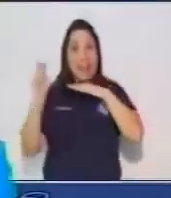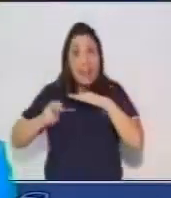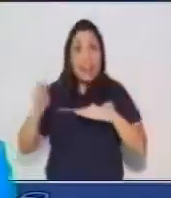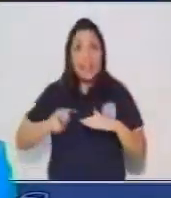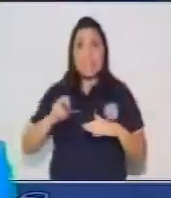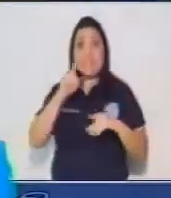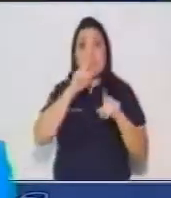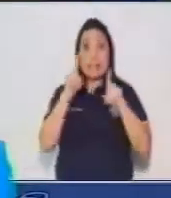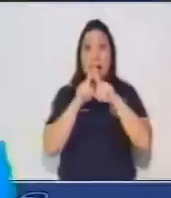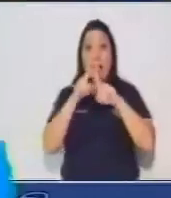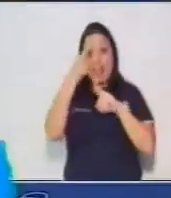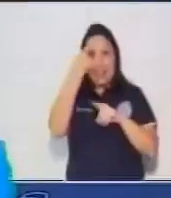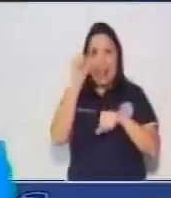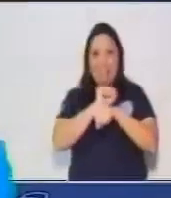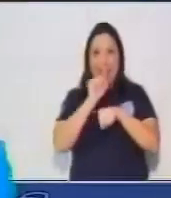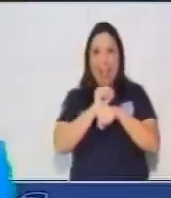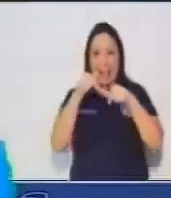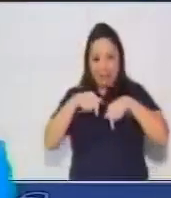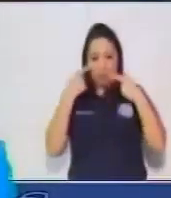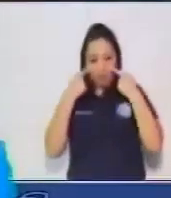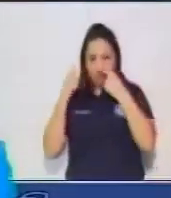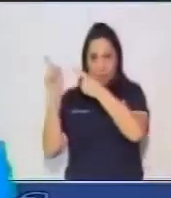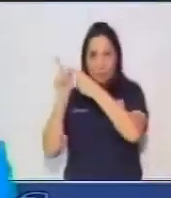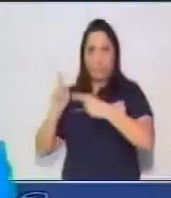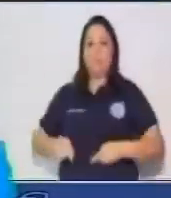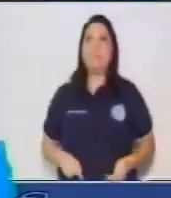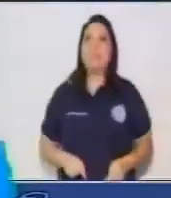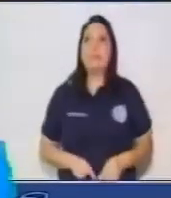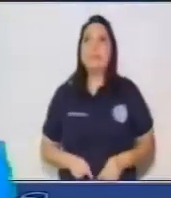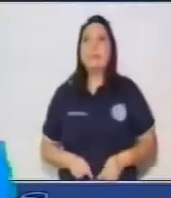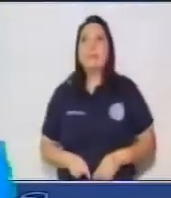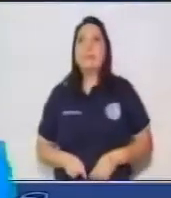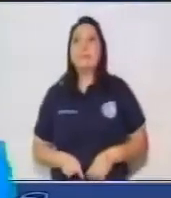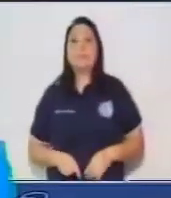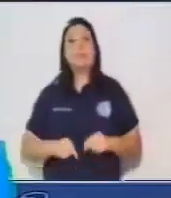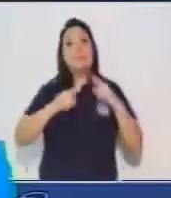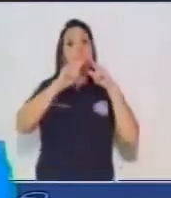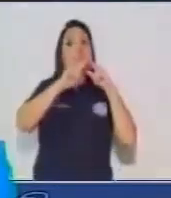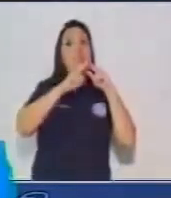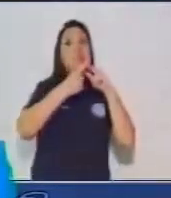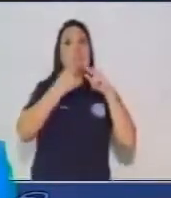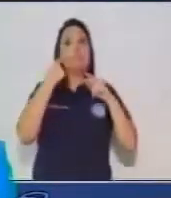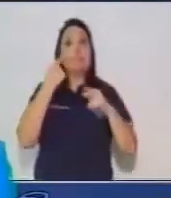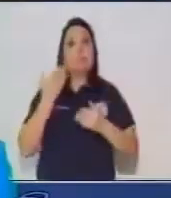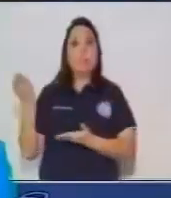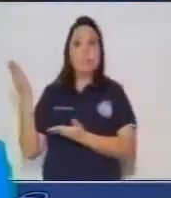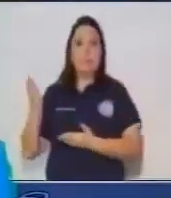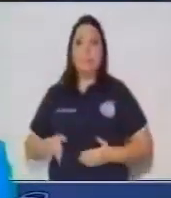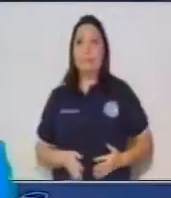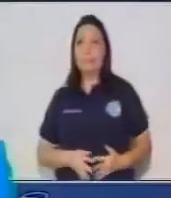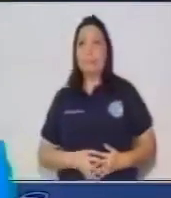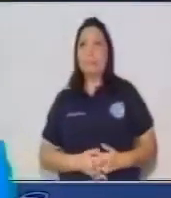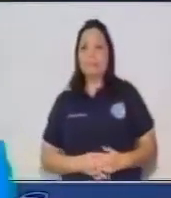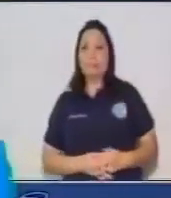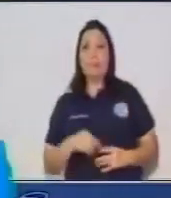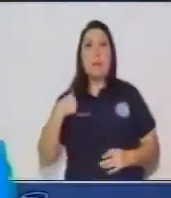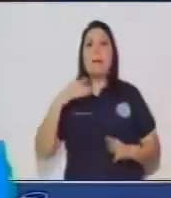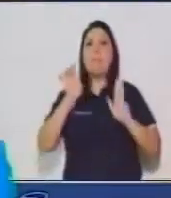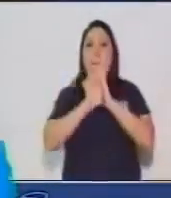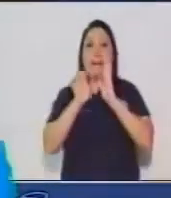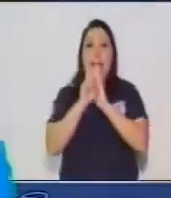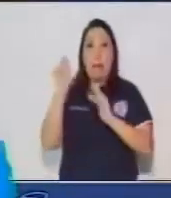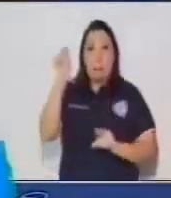para trabajar geometría. Empezaremos entonces con este punto.